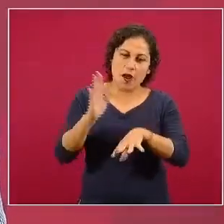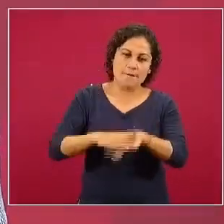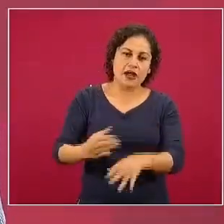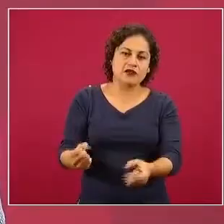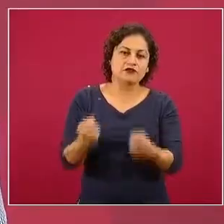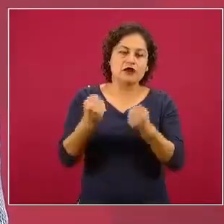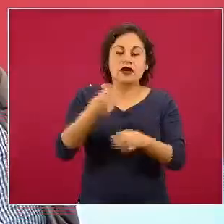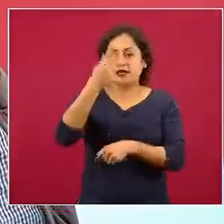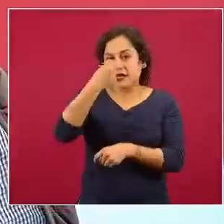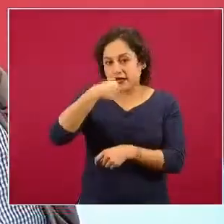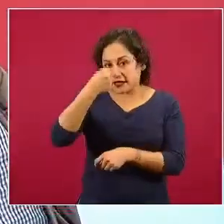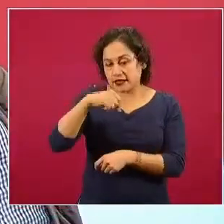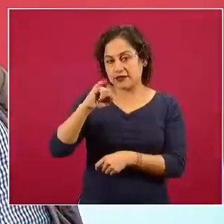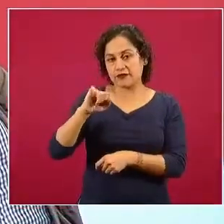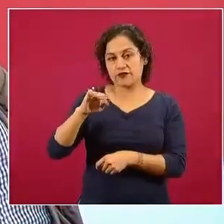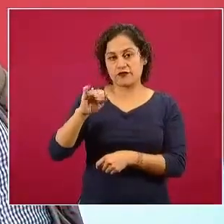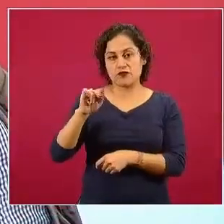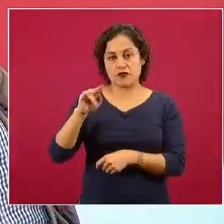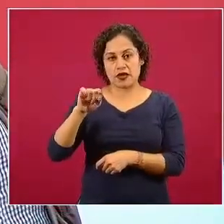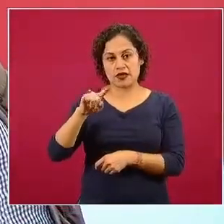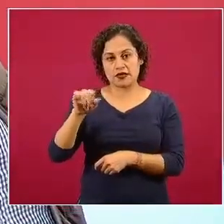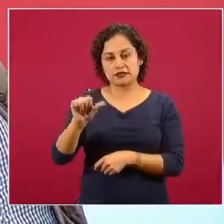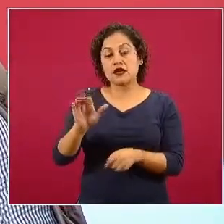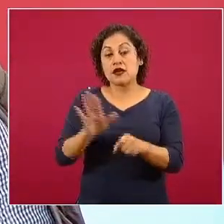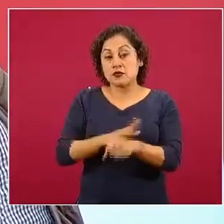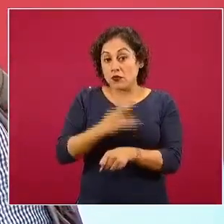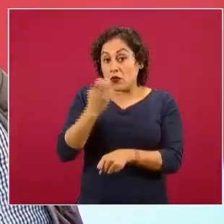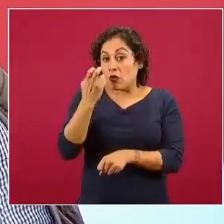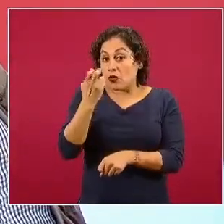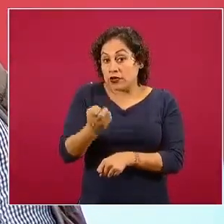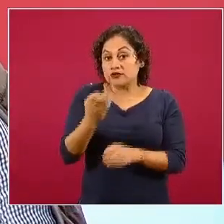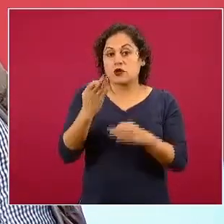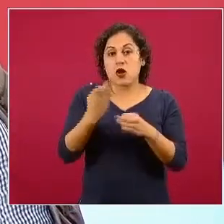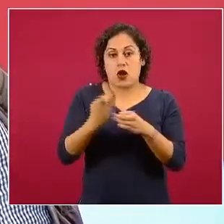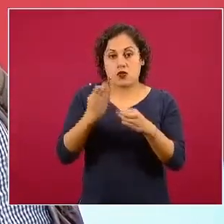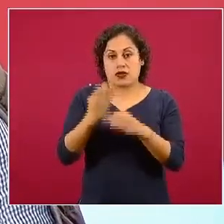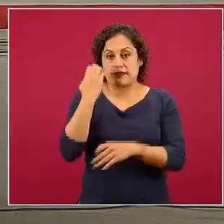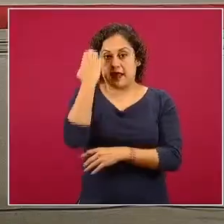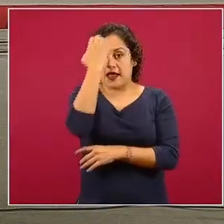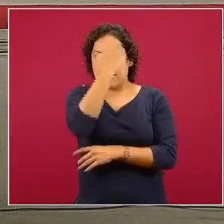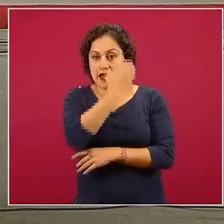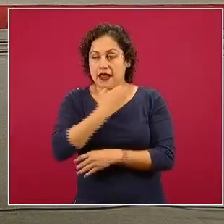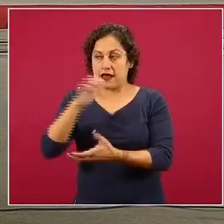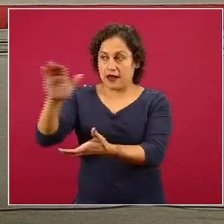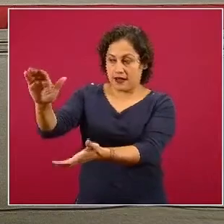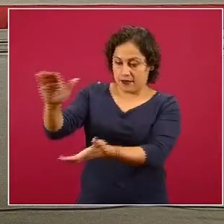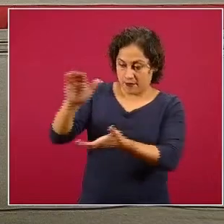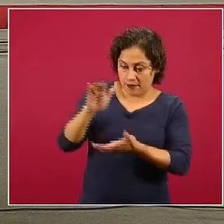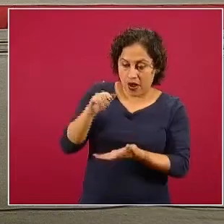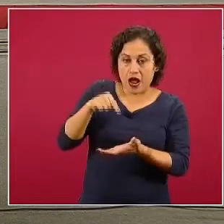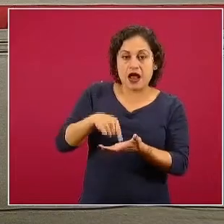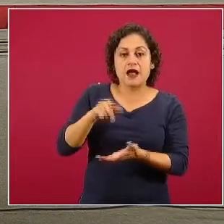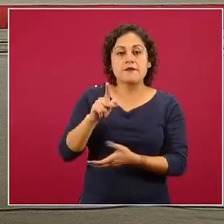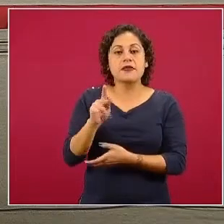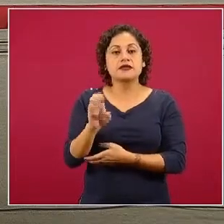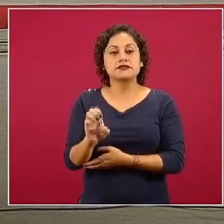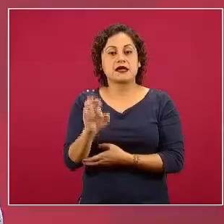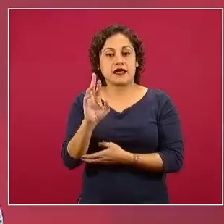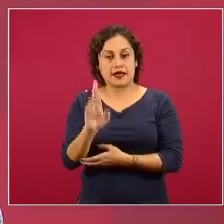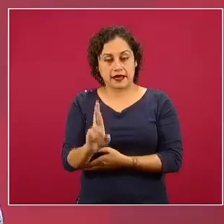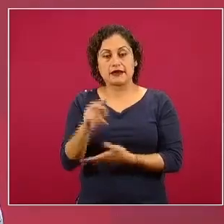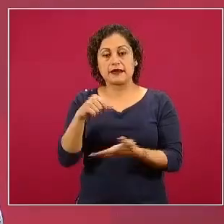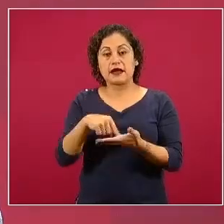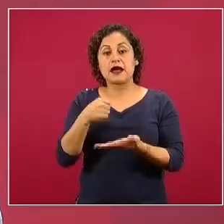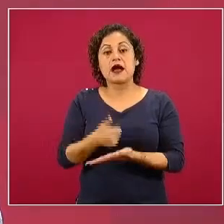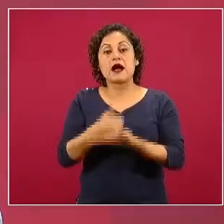importantes de influenza. Y aquí la ventaja es que estamos adquiriendo pruebas de PCR que tienen la posibilidad